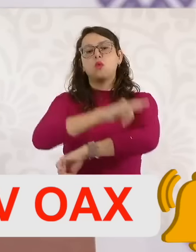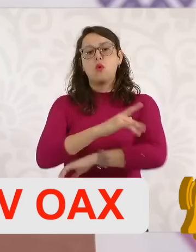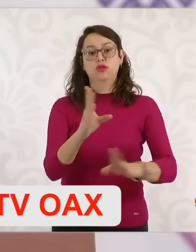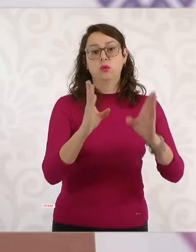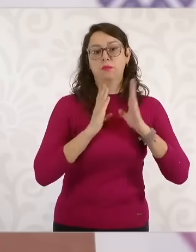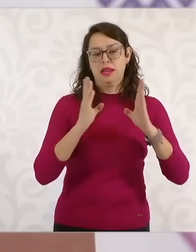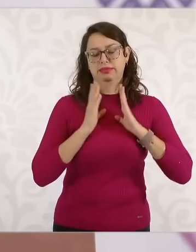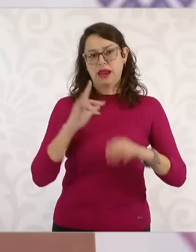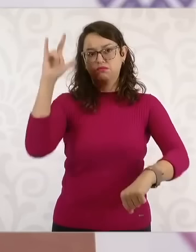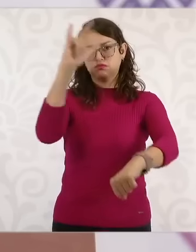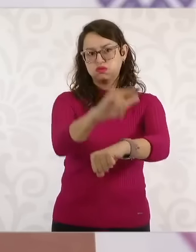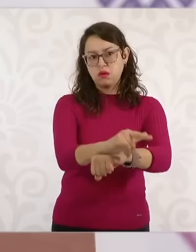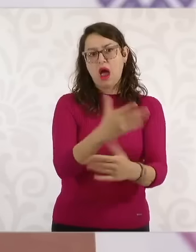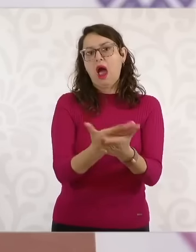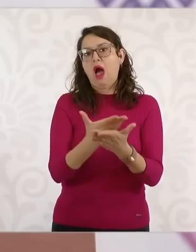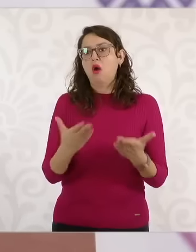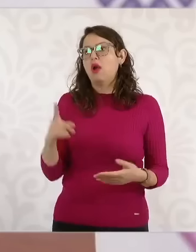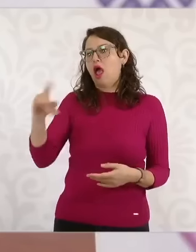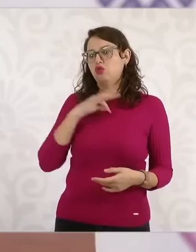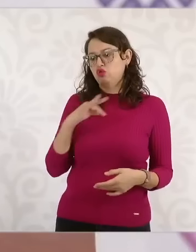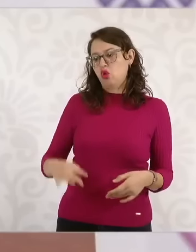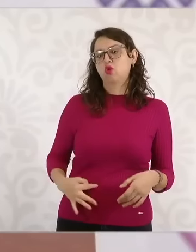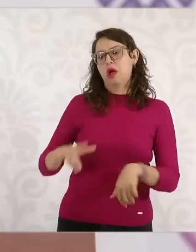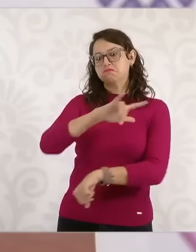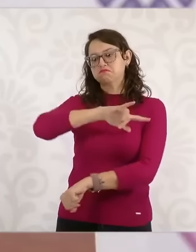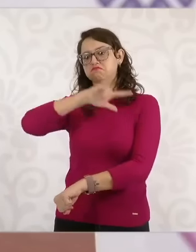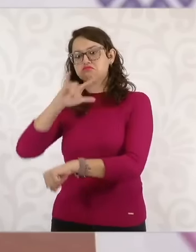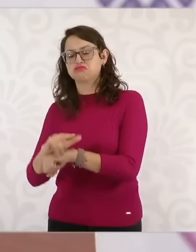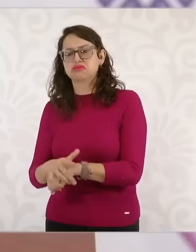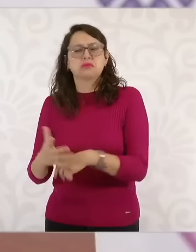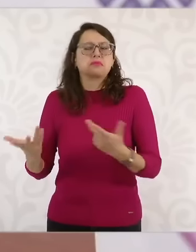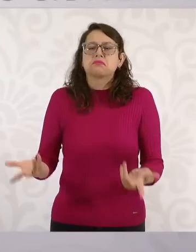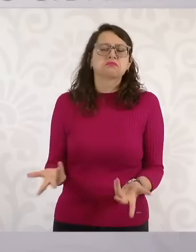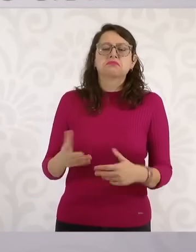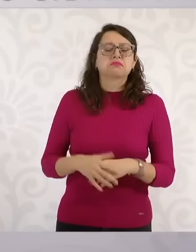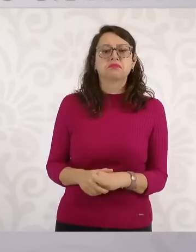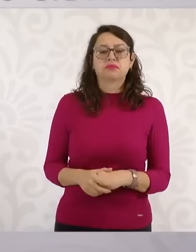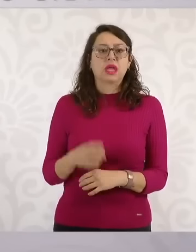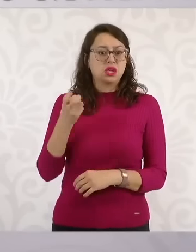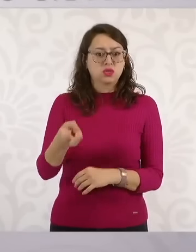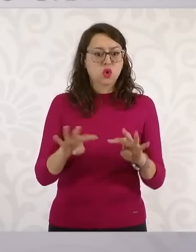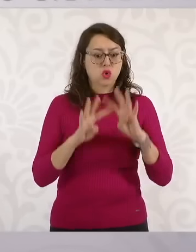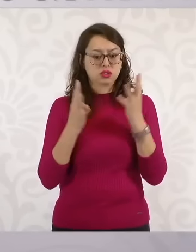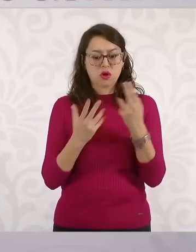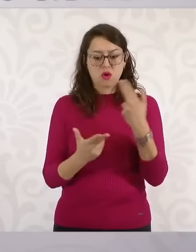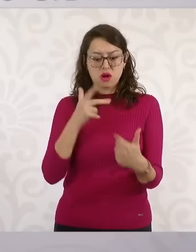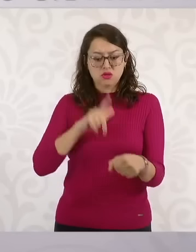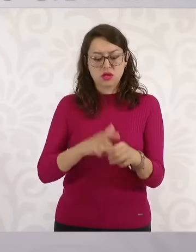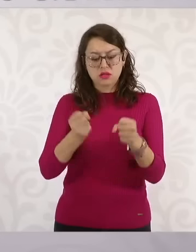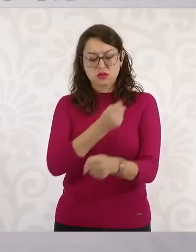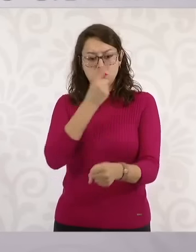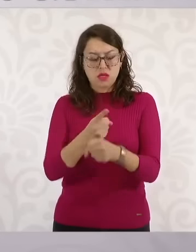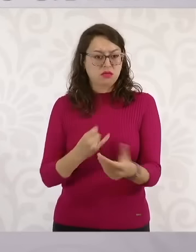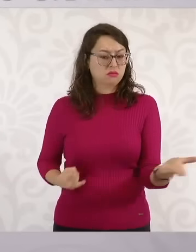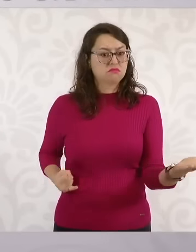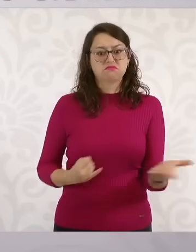se tomó la decisión de que aterrizara en Toluca, fue una decisión del Consejo Nacional de Seguridad